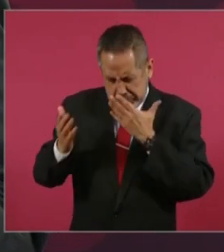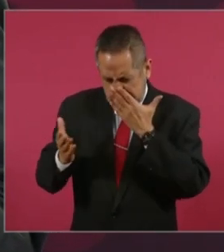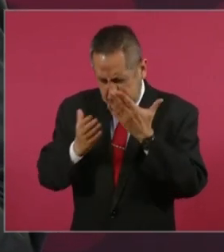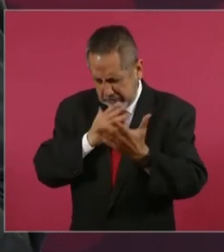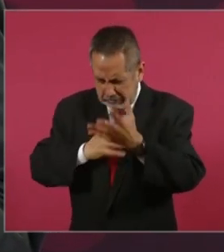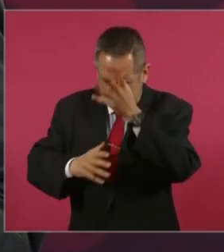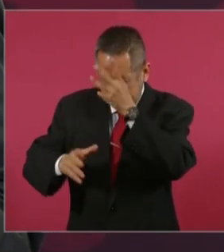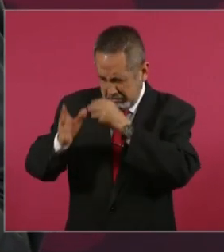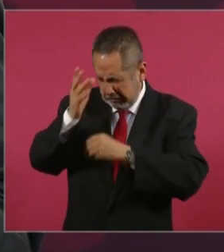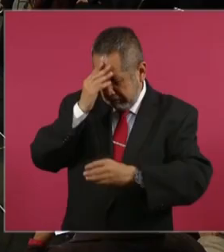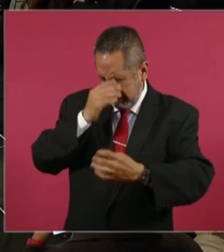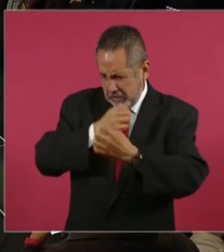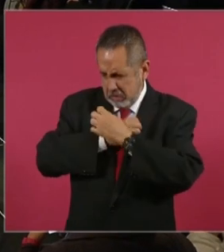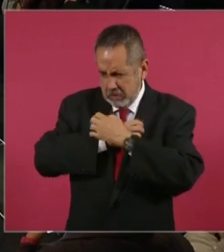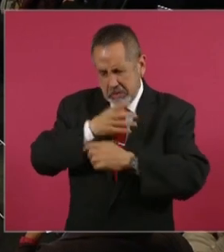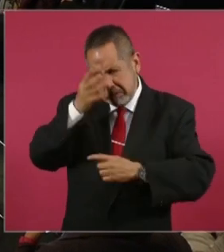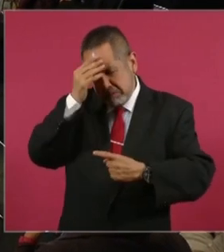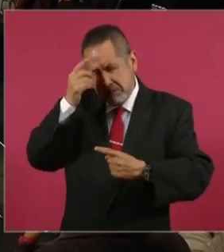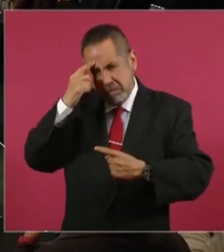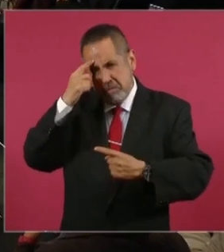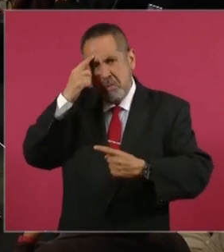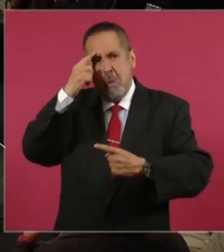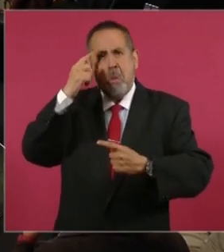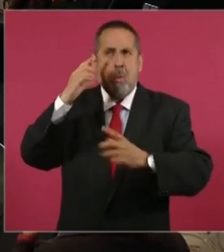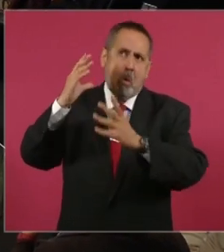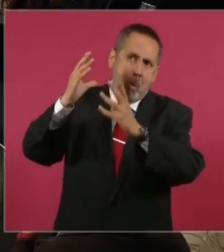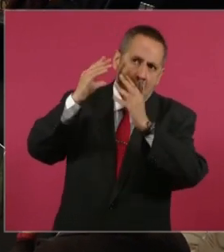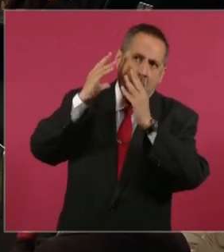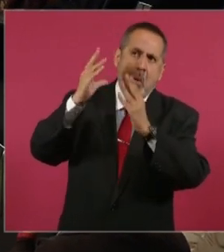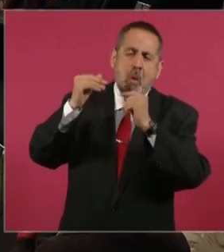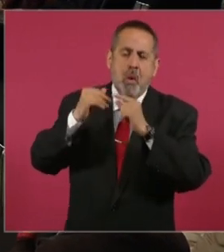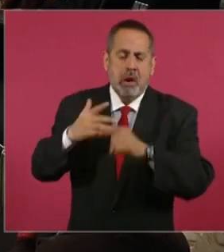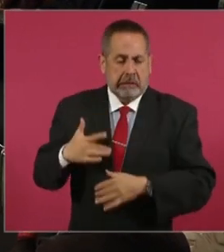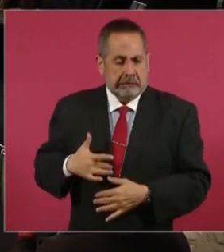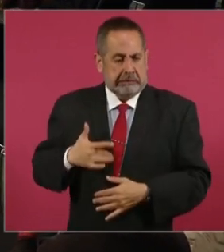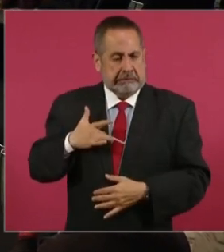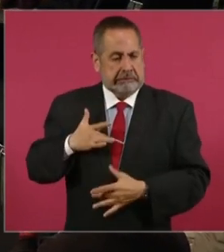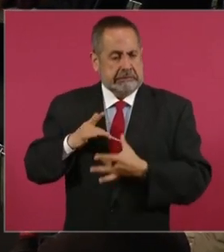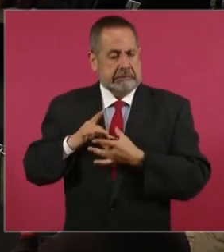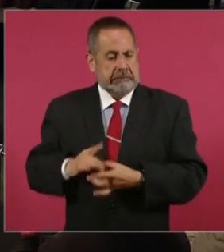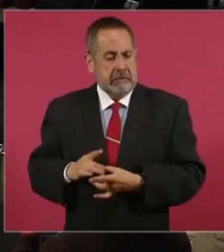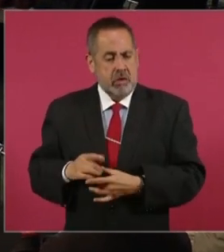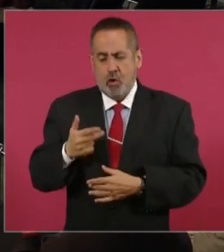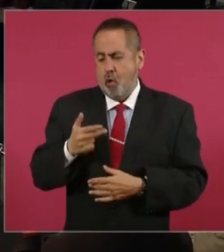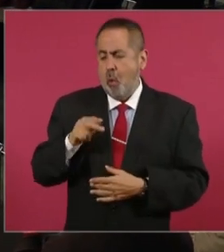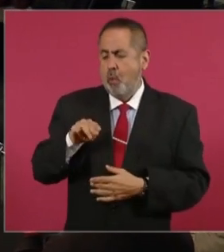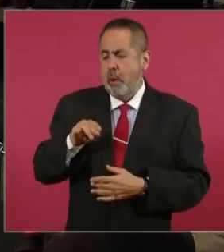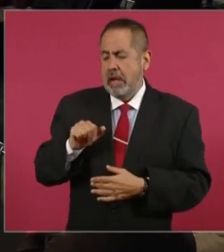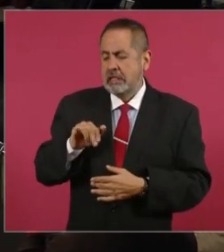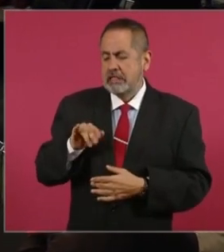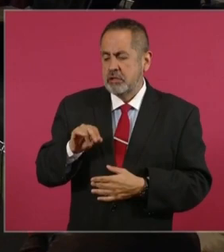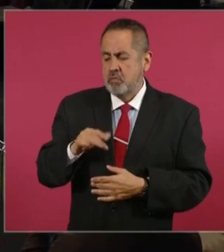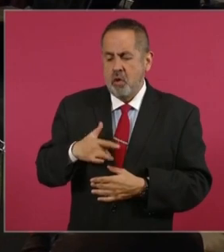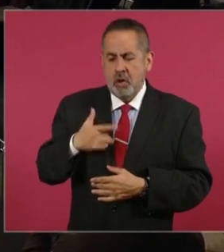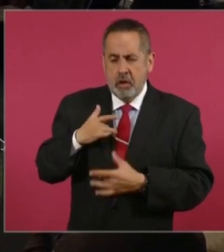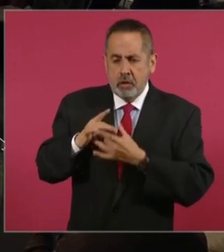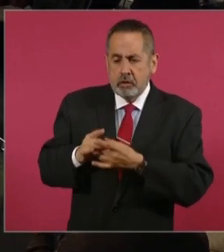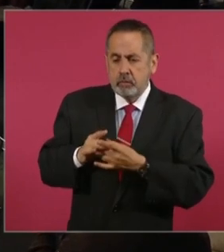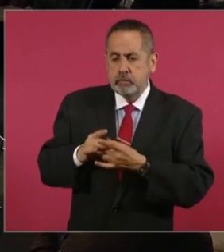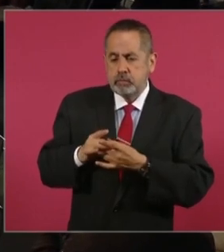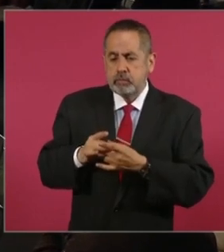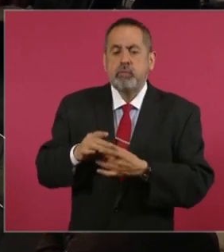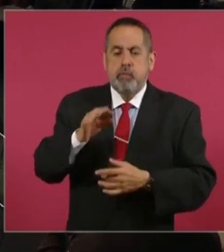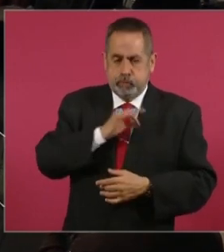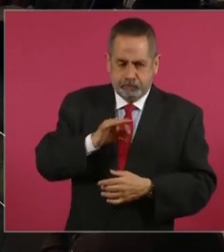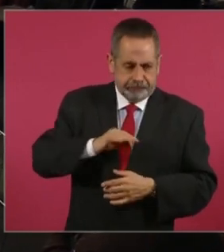con su formación, con su humanismo, hagan